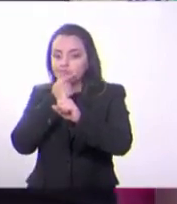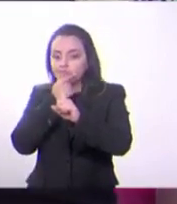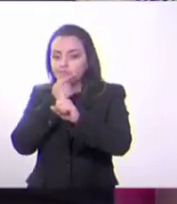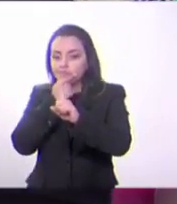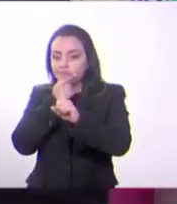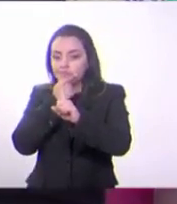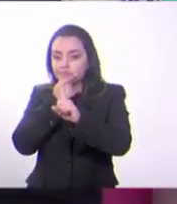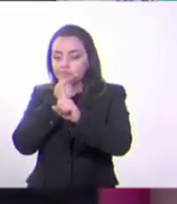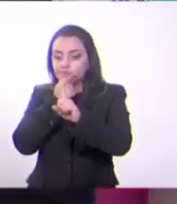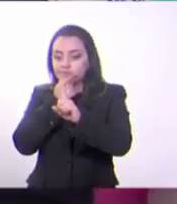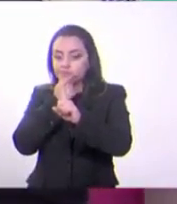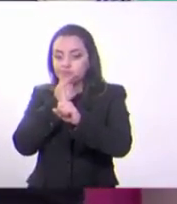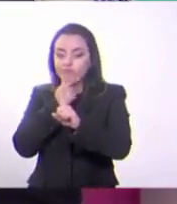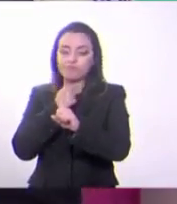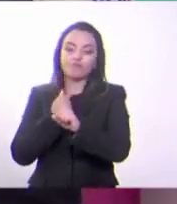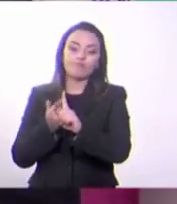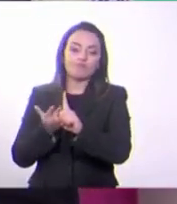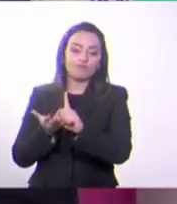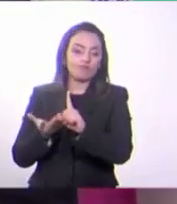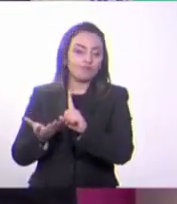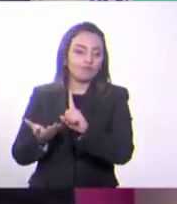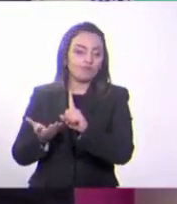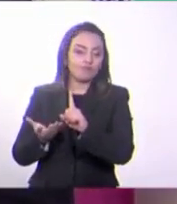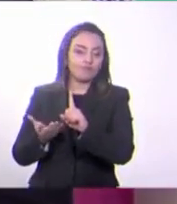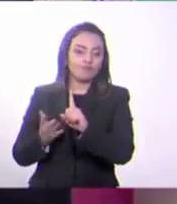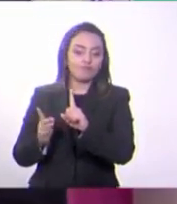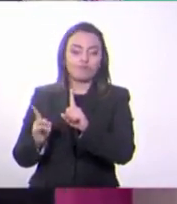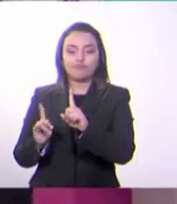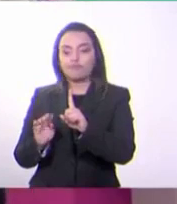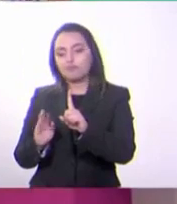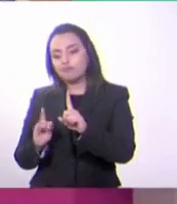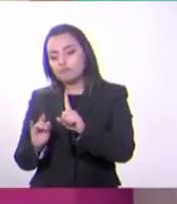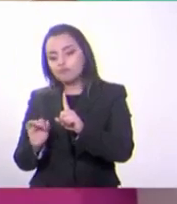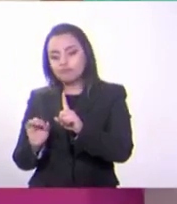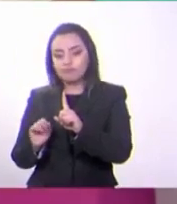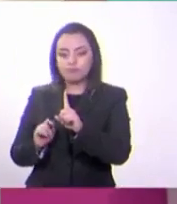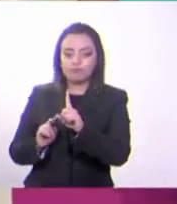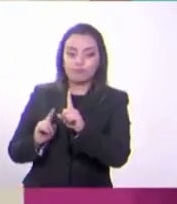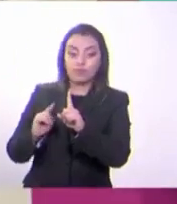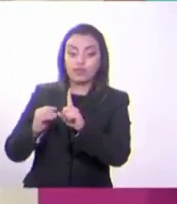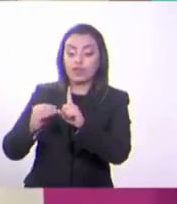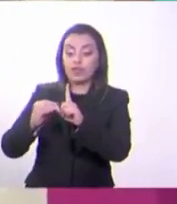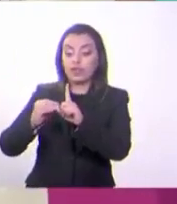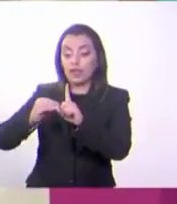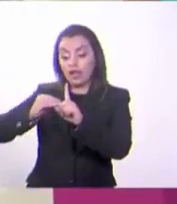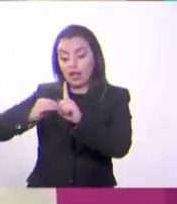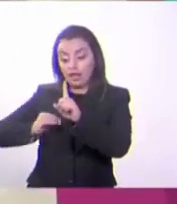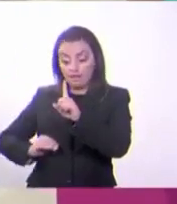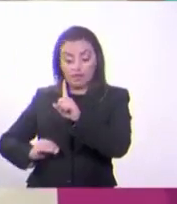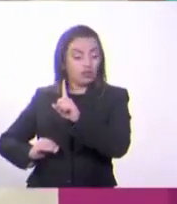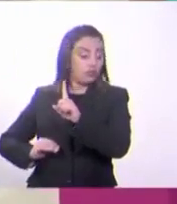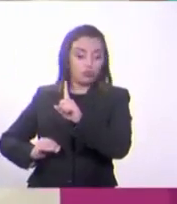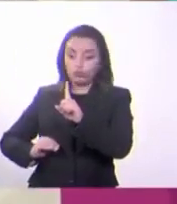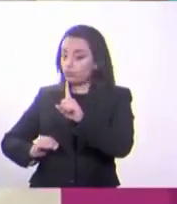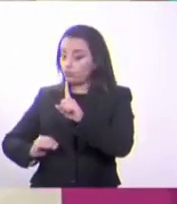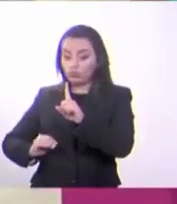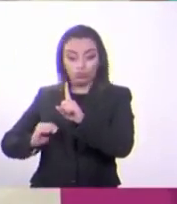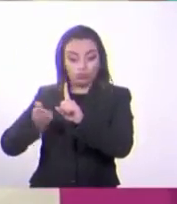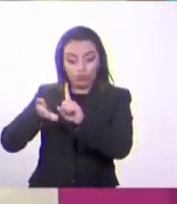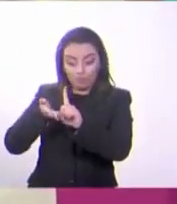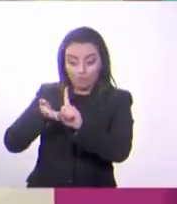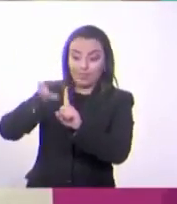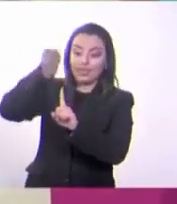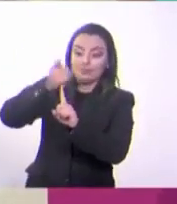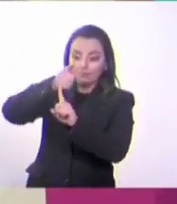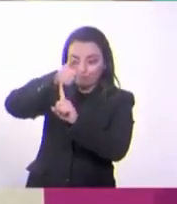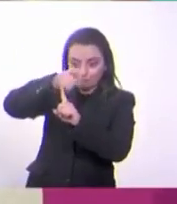Eso ¿Qué me- pasa con esto? Eso me lo acabas de decir. Esta parábola solo tiene valores en Y en los positivos.